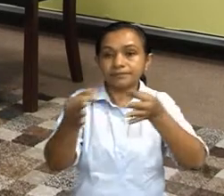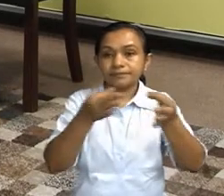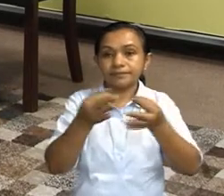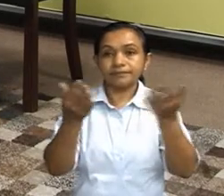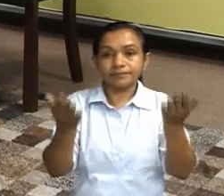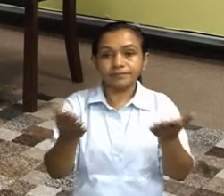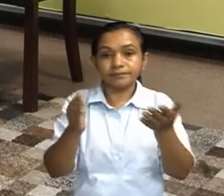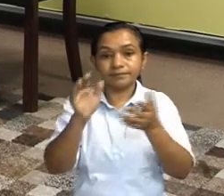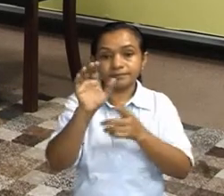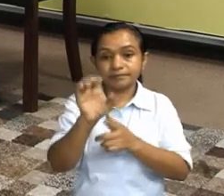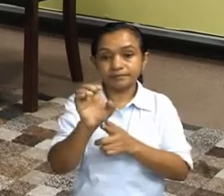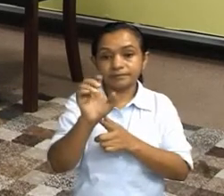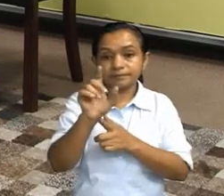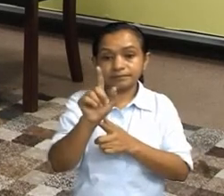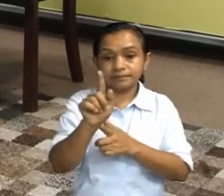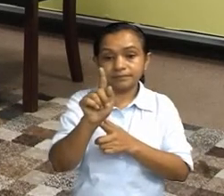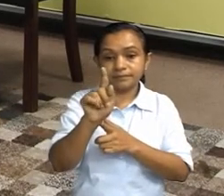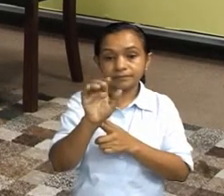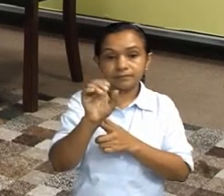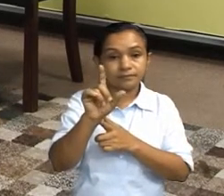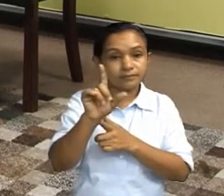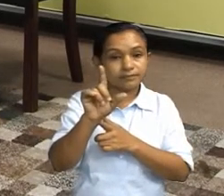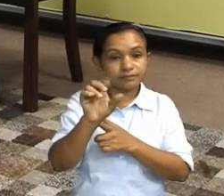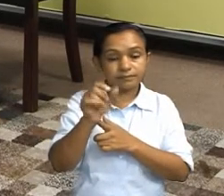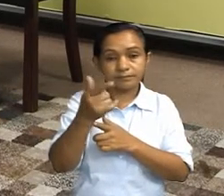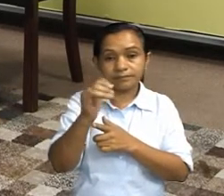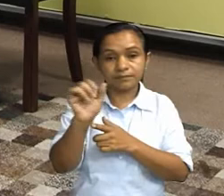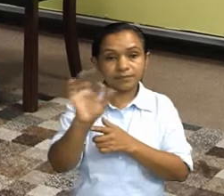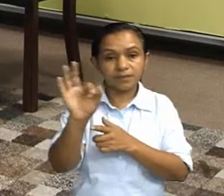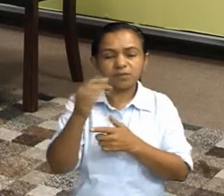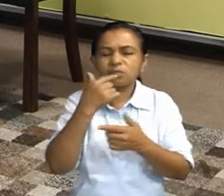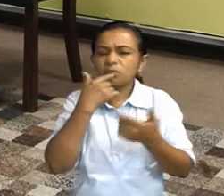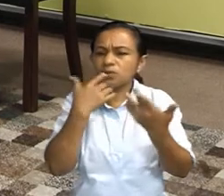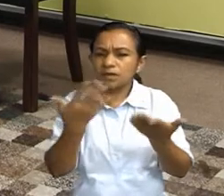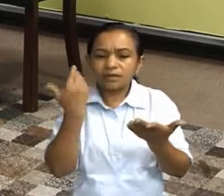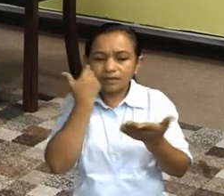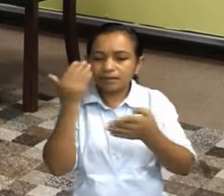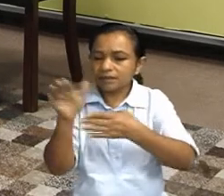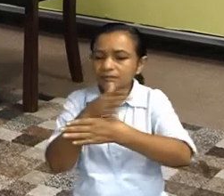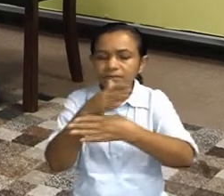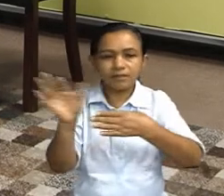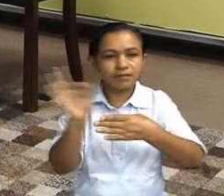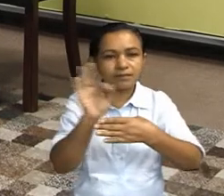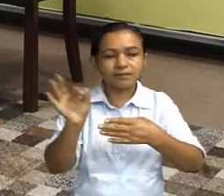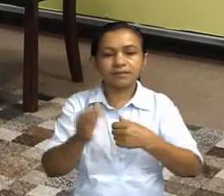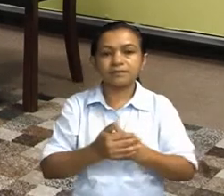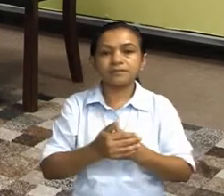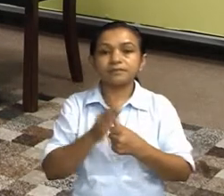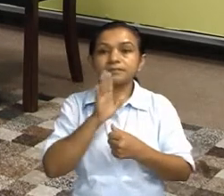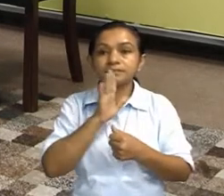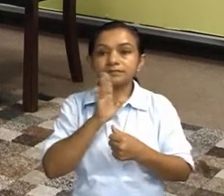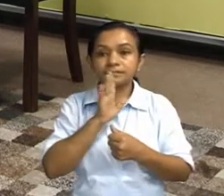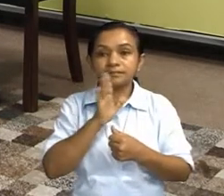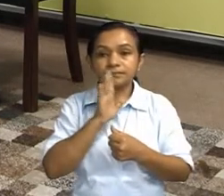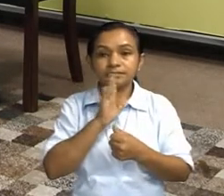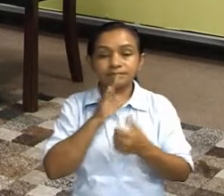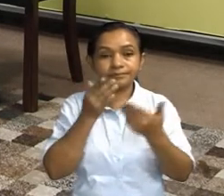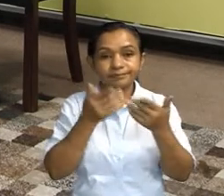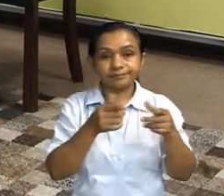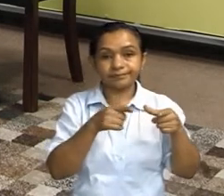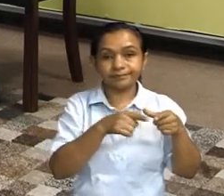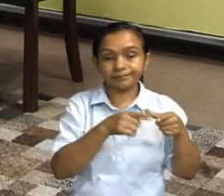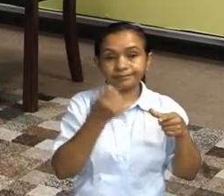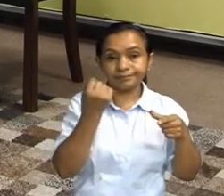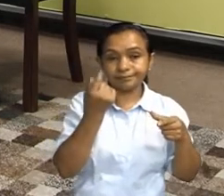La etiología de la vulvovaginitis es multifactorial. Si hablamos de lo más frecuente, es una deficiencia en